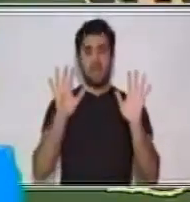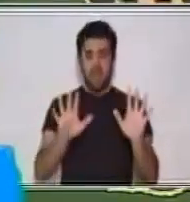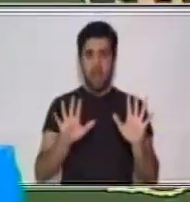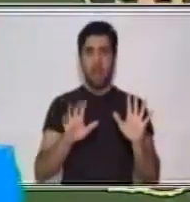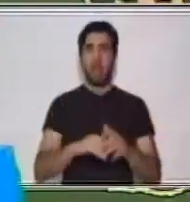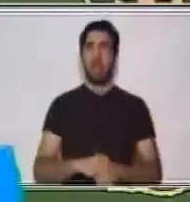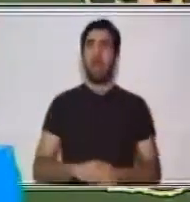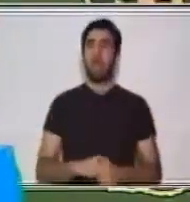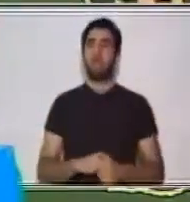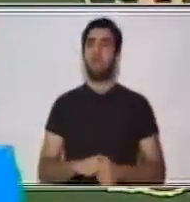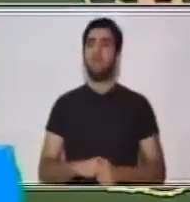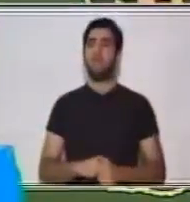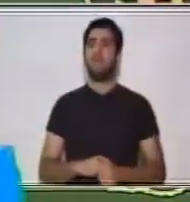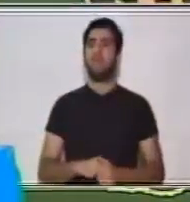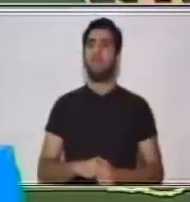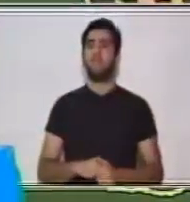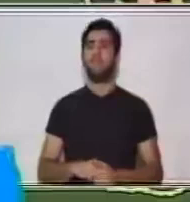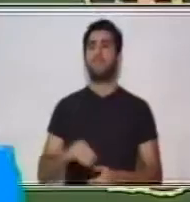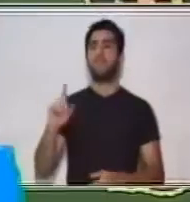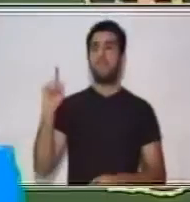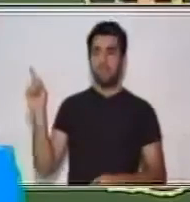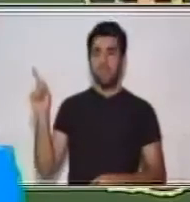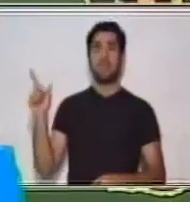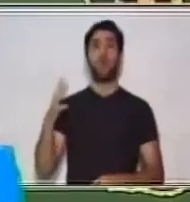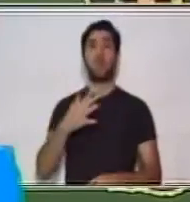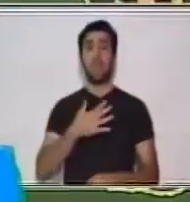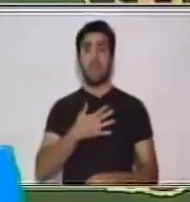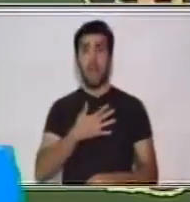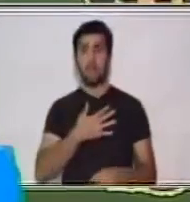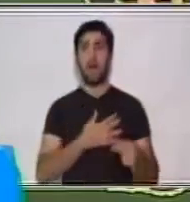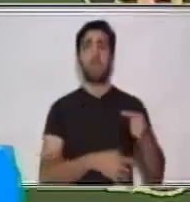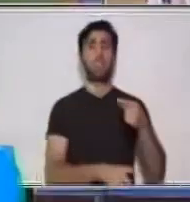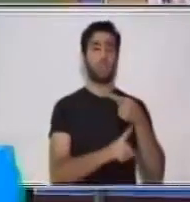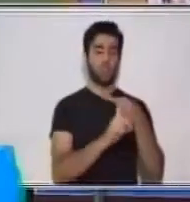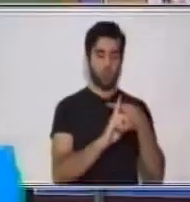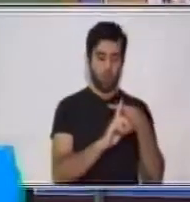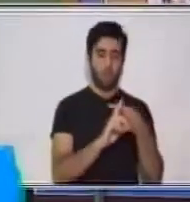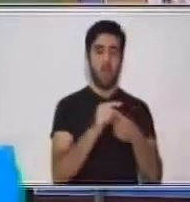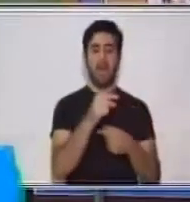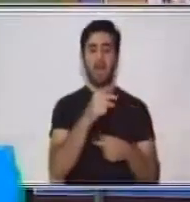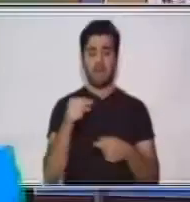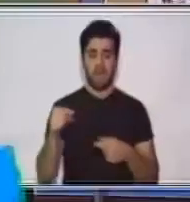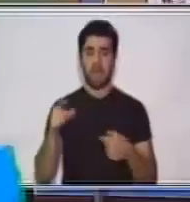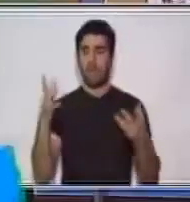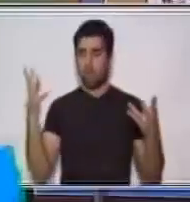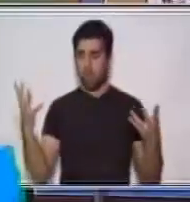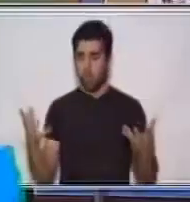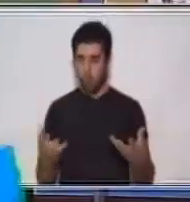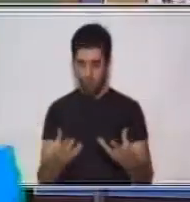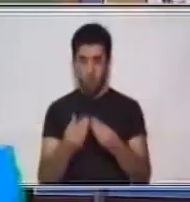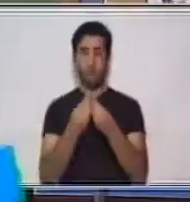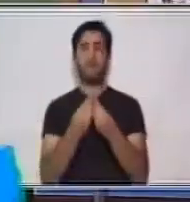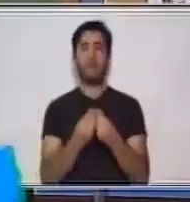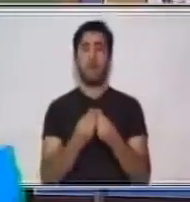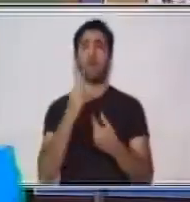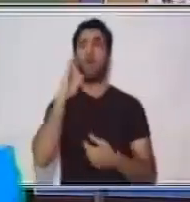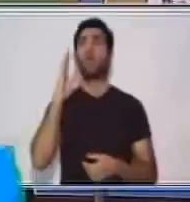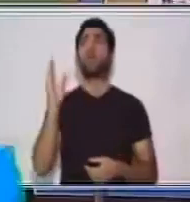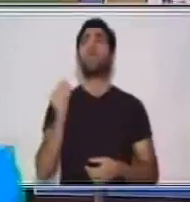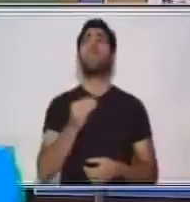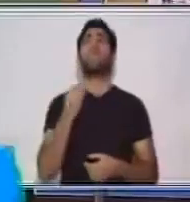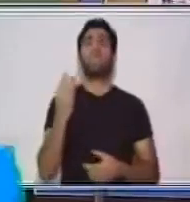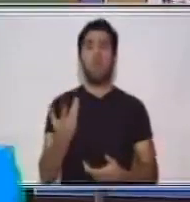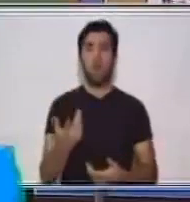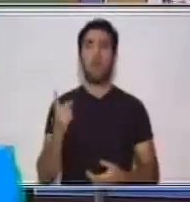10. A esto se le llama sumas y restas combinadas. Son operaciones combinadas porque